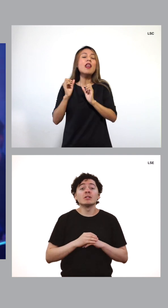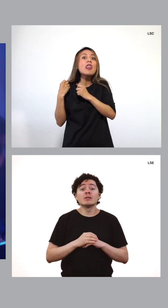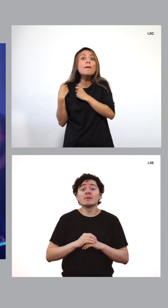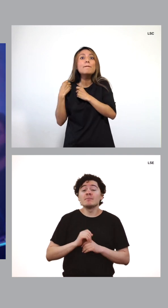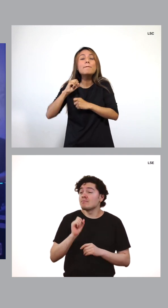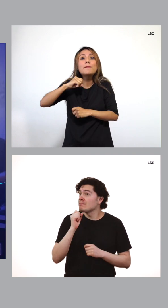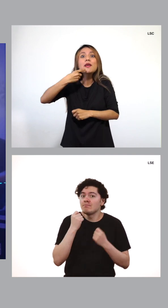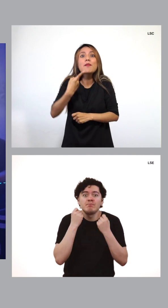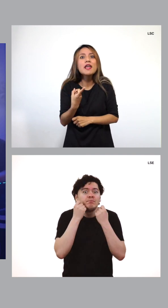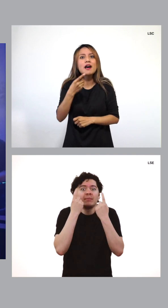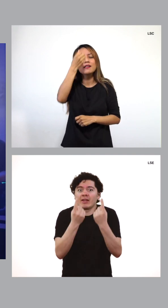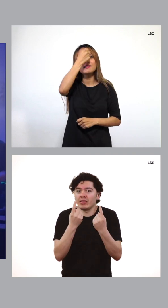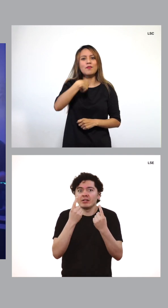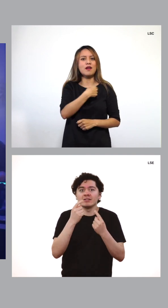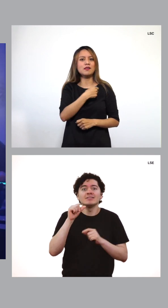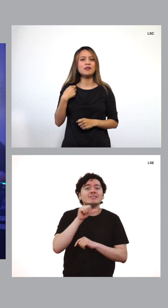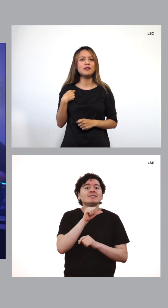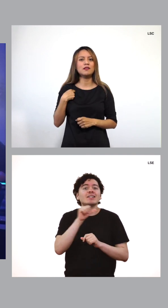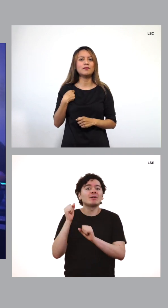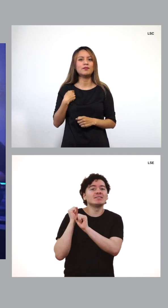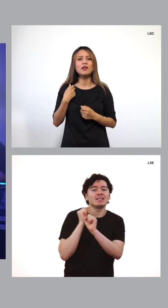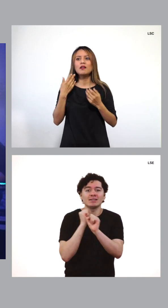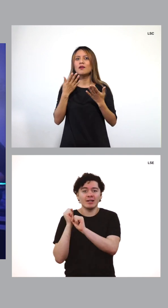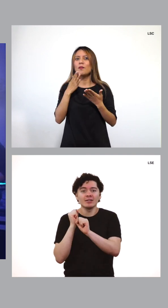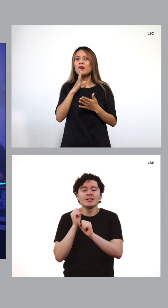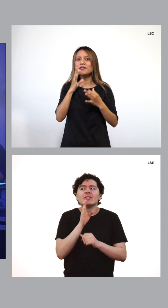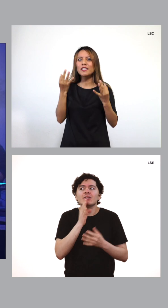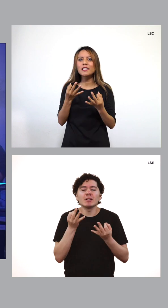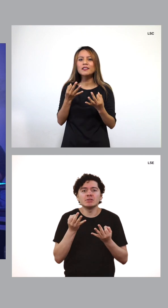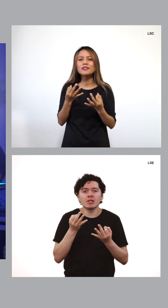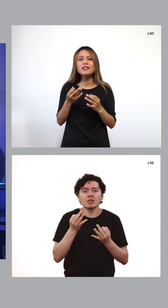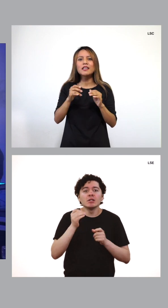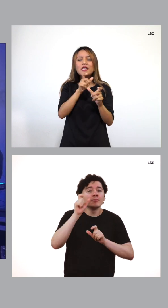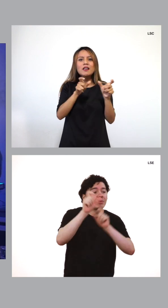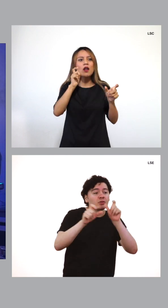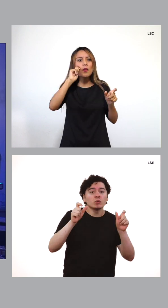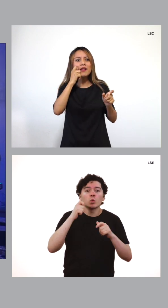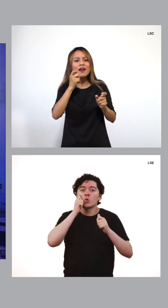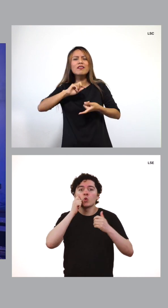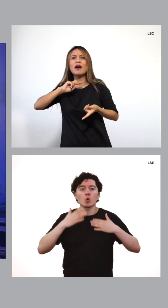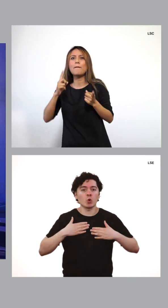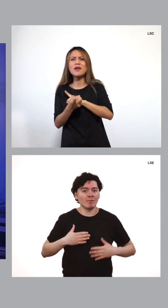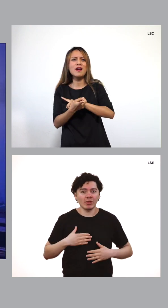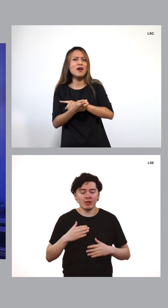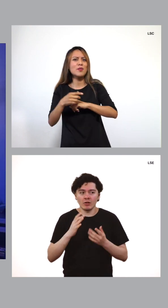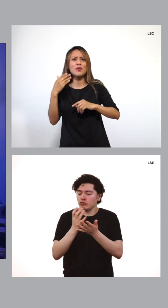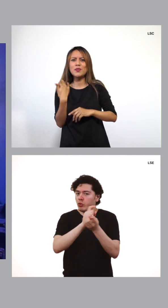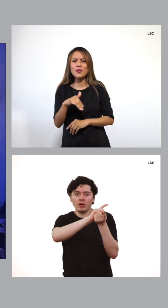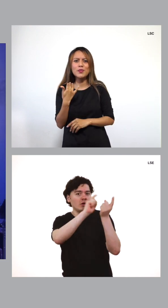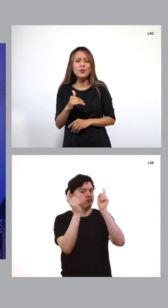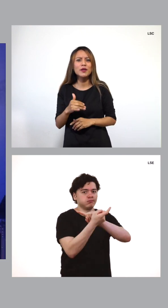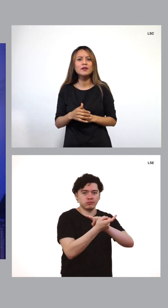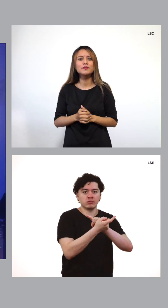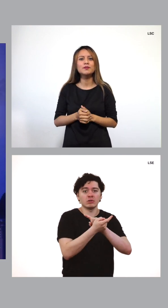estaba por cambiar la historia de la humanidad y que iba a causar que todo el mundo hablara de esta semana en la que estamos entrando como